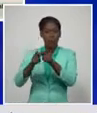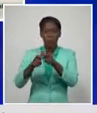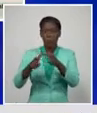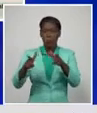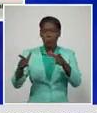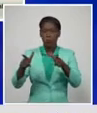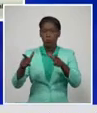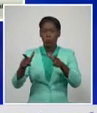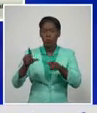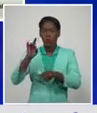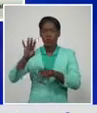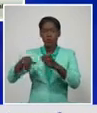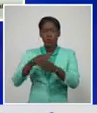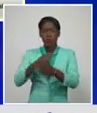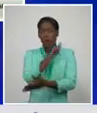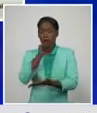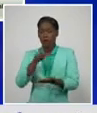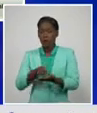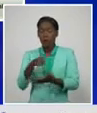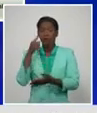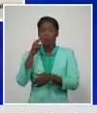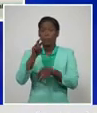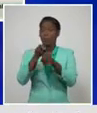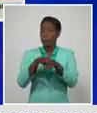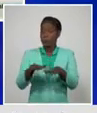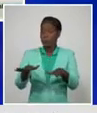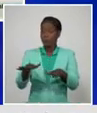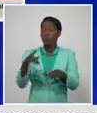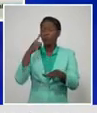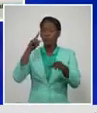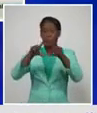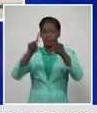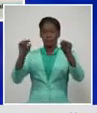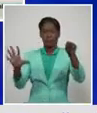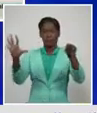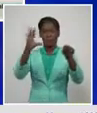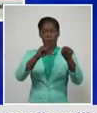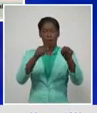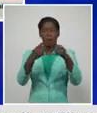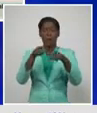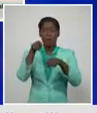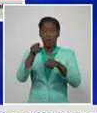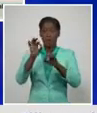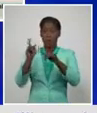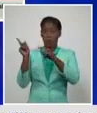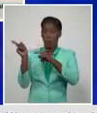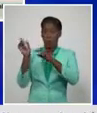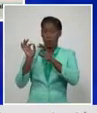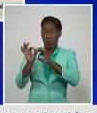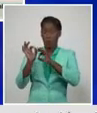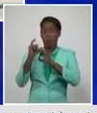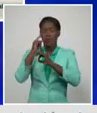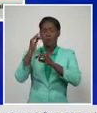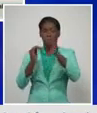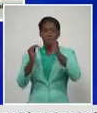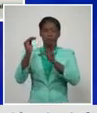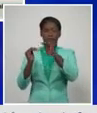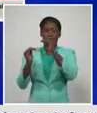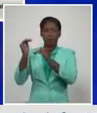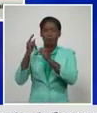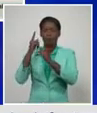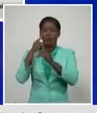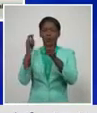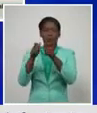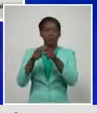Hay transmisión prácticamente en toda Cuba, pero indiscutiblemente aquí la transmisión es muy